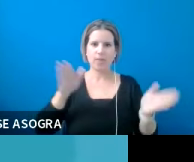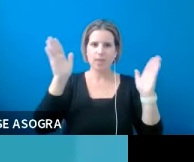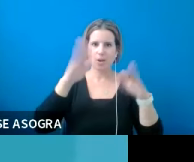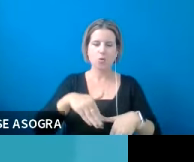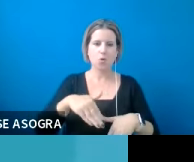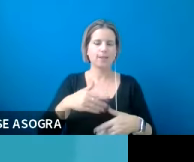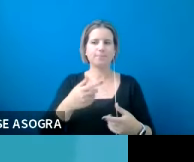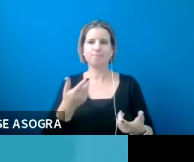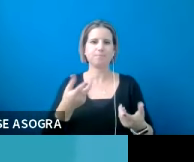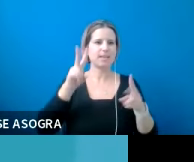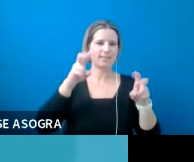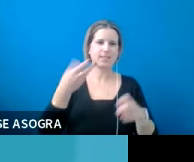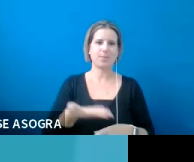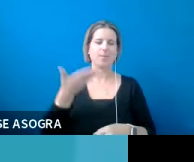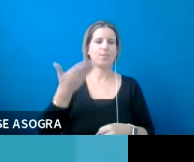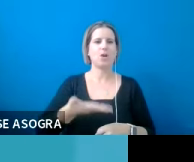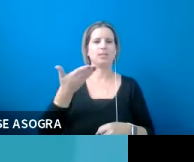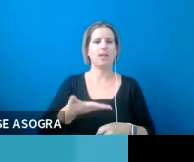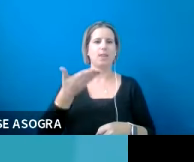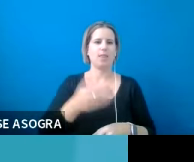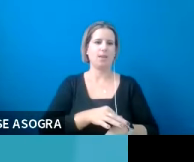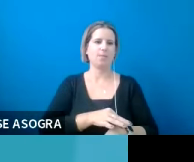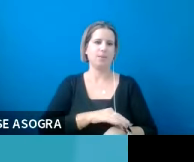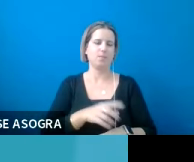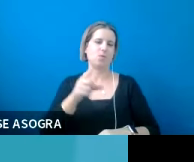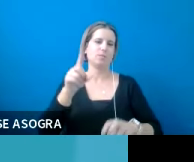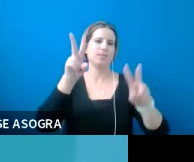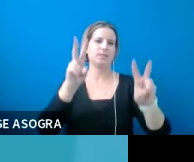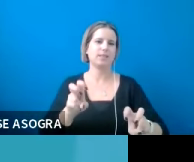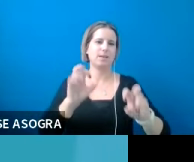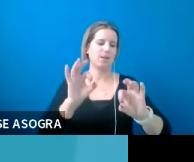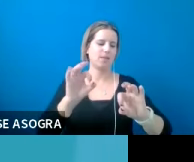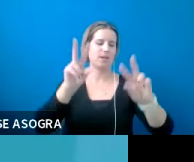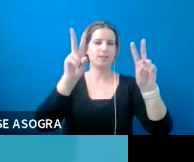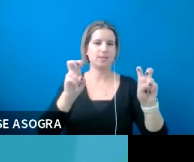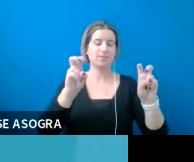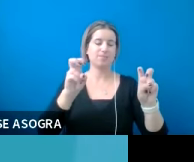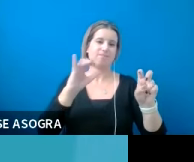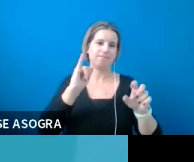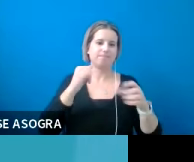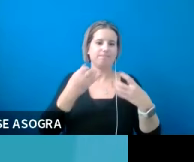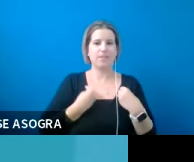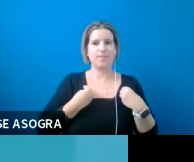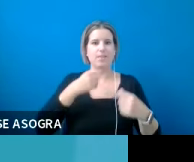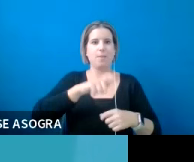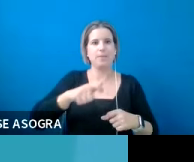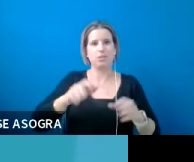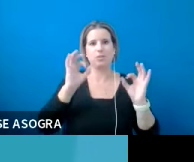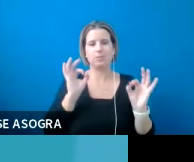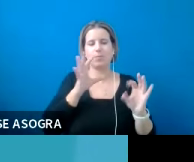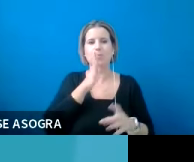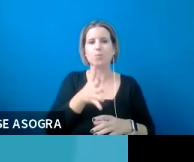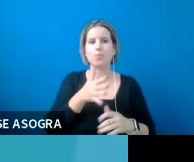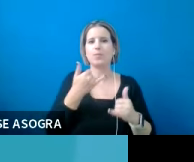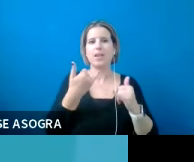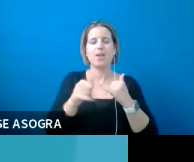este este tipo de cuestiones tienen en la vida de las personas en el sentido de que al final